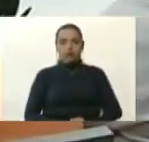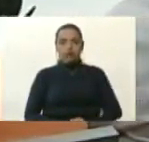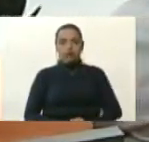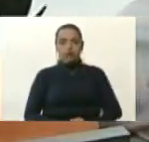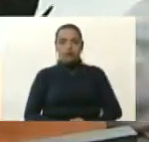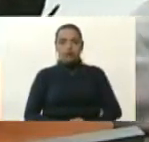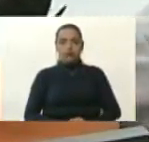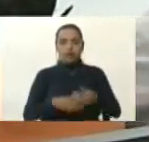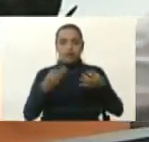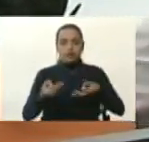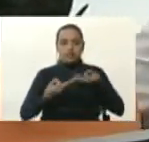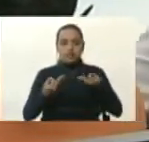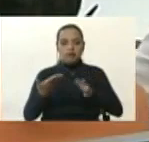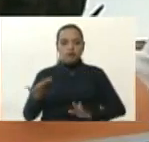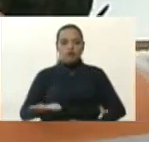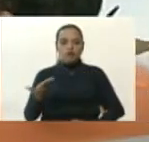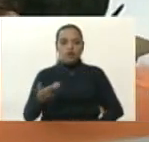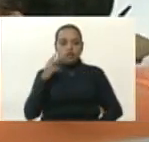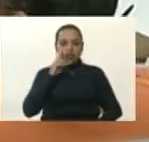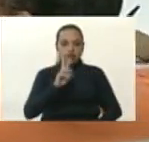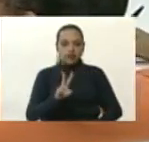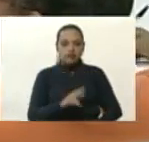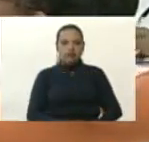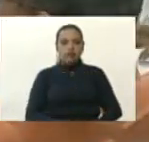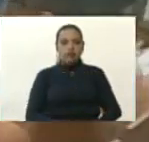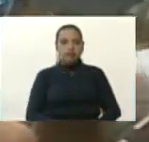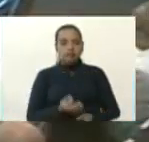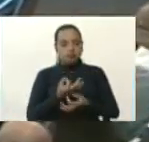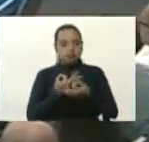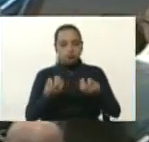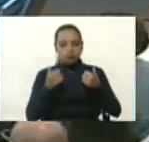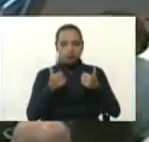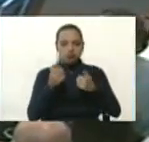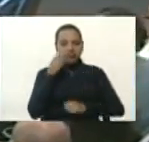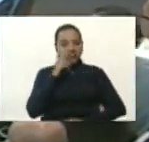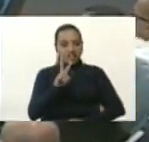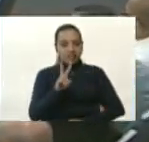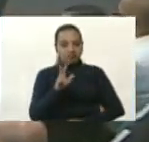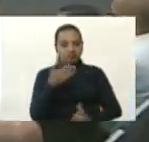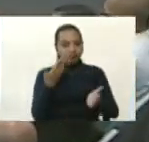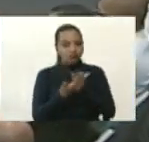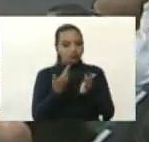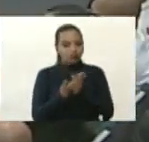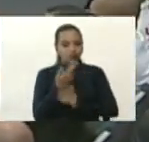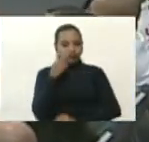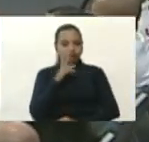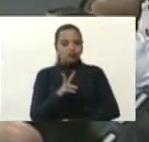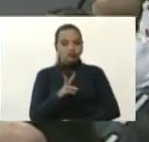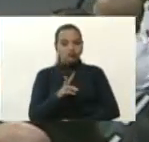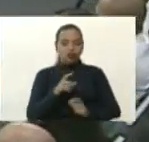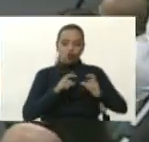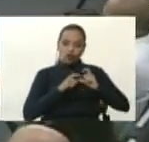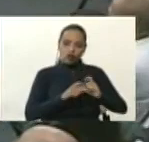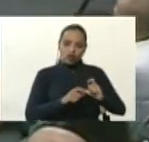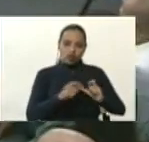Siempre es importante ver, muy bien, como dicen, ver con los ojos y con el corazón,